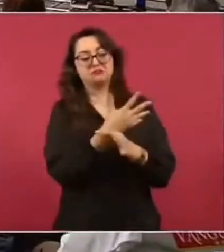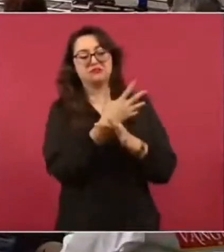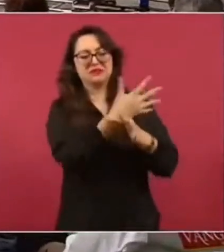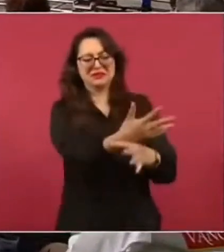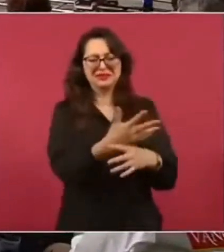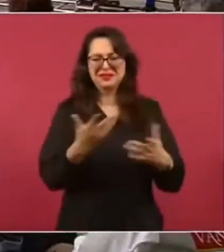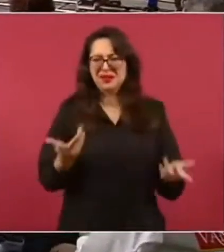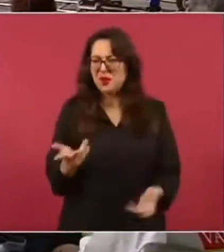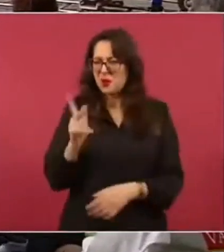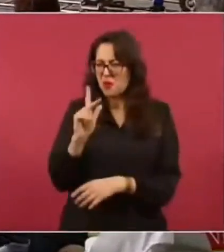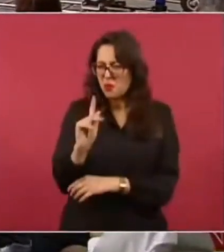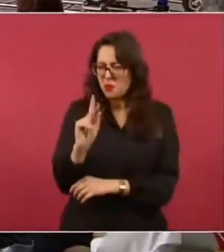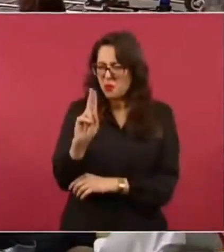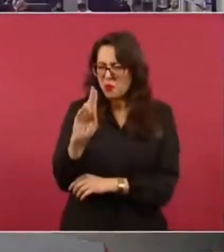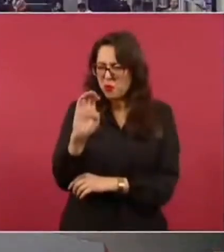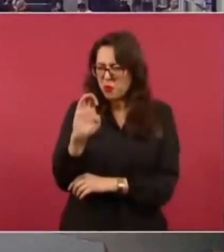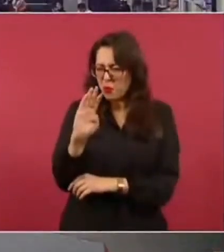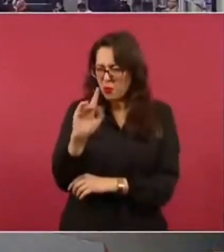lo consigues,